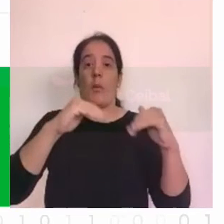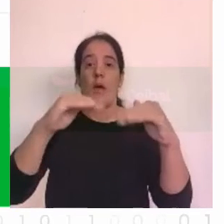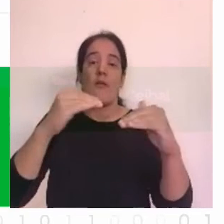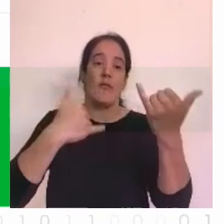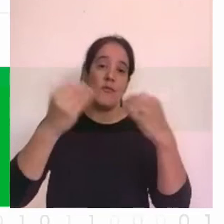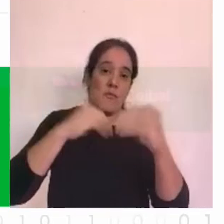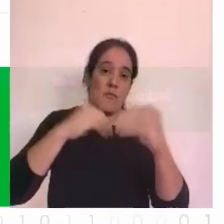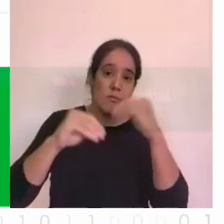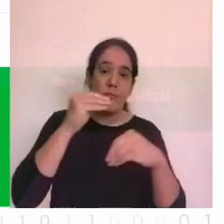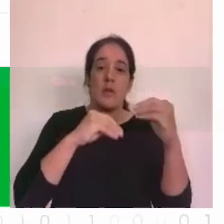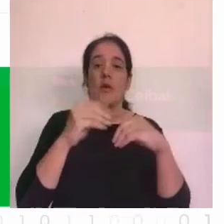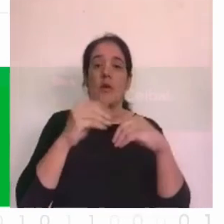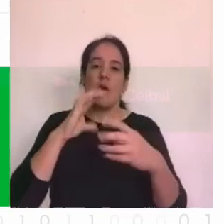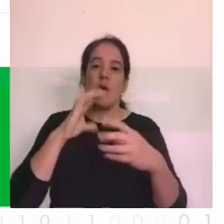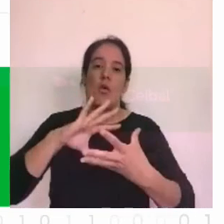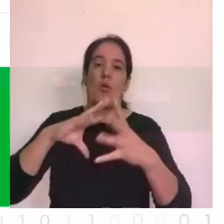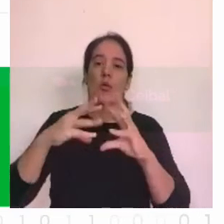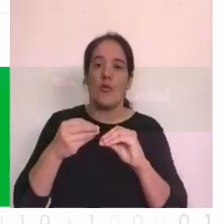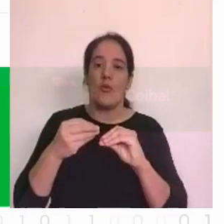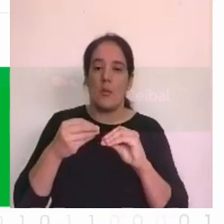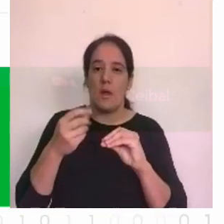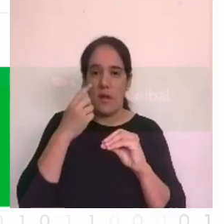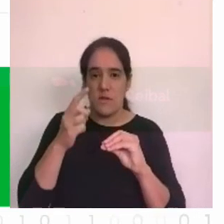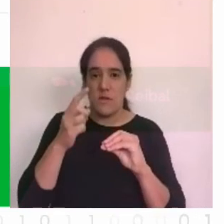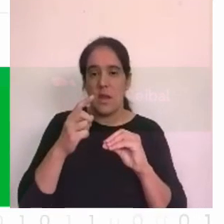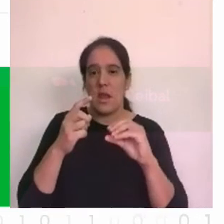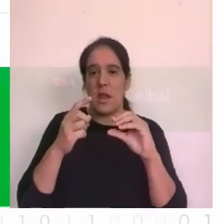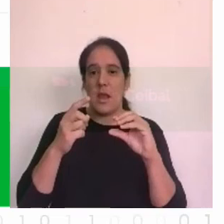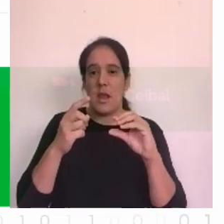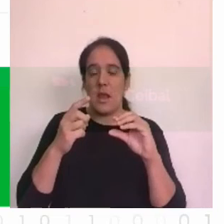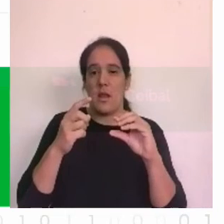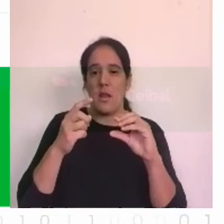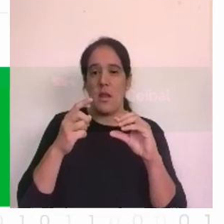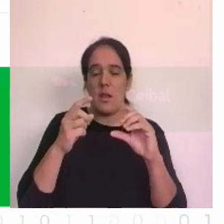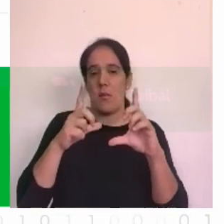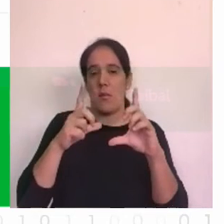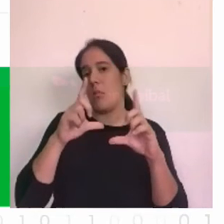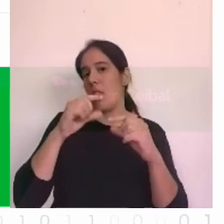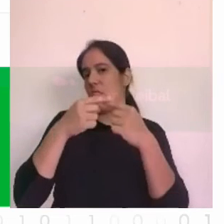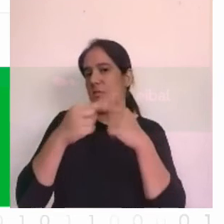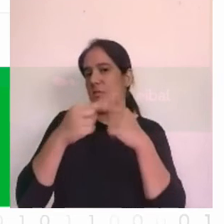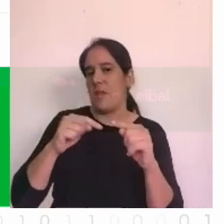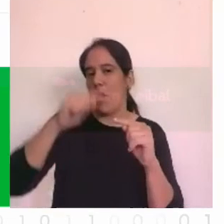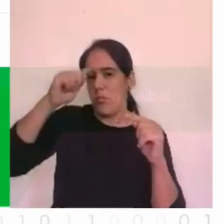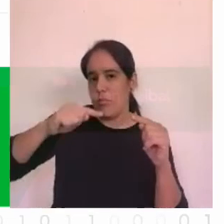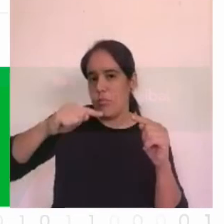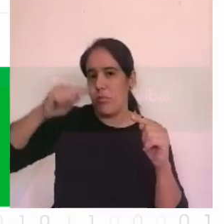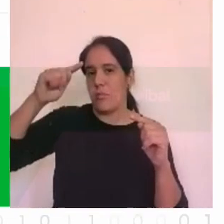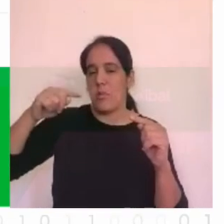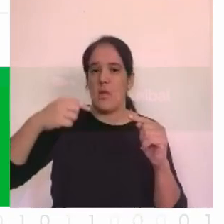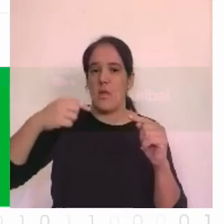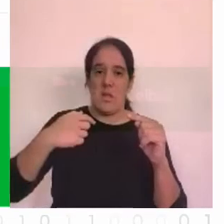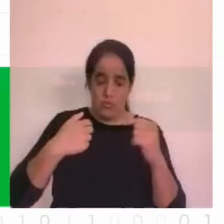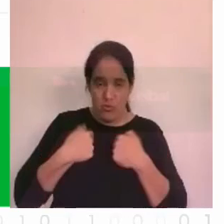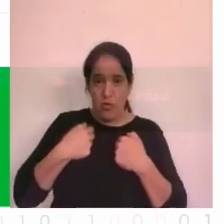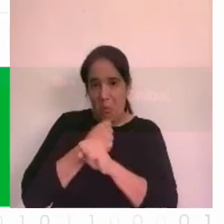que se pueden ingresar acá en el cuadrante de la izquierda, se pueden generar distintos gráficos. O sea, el usuario puede generar los gráficos que le